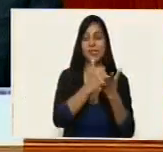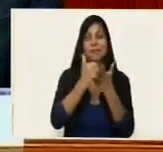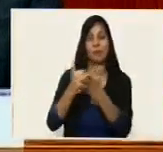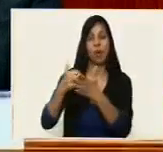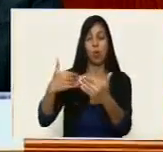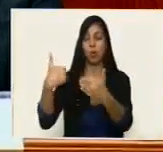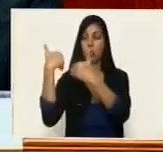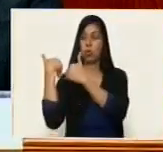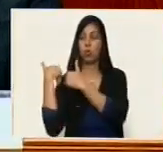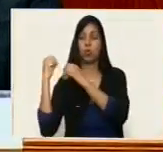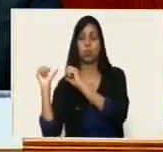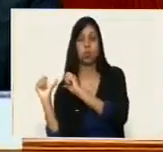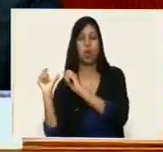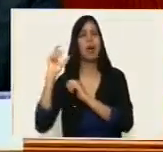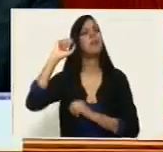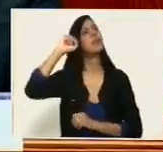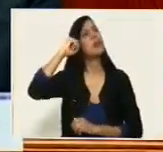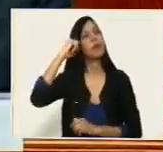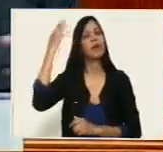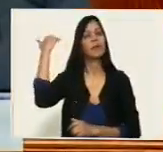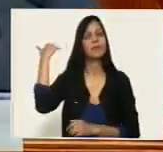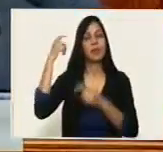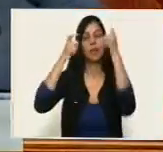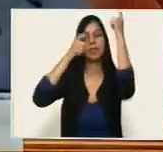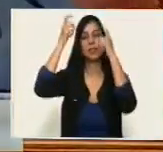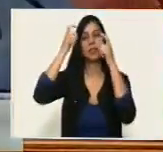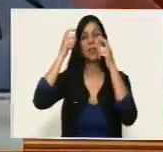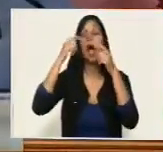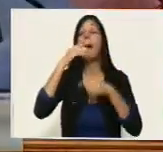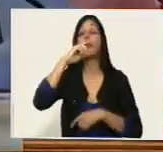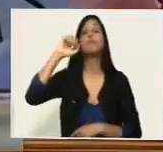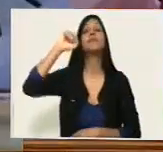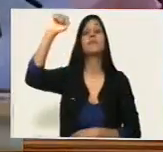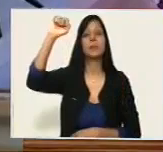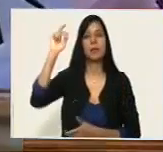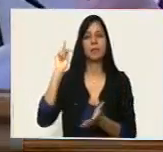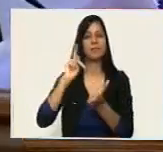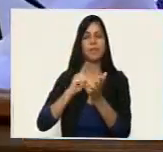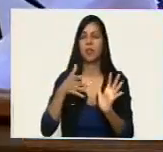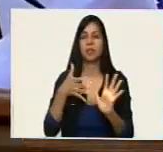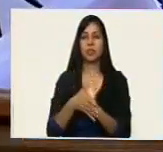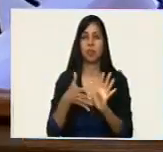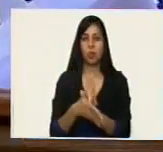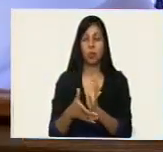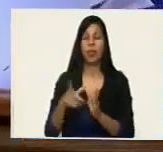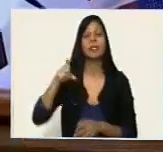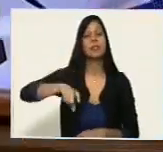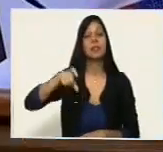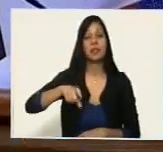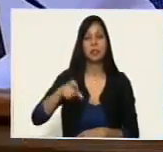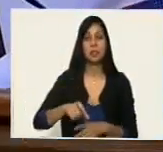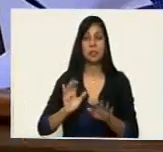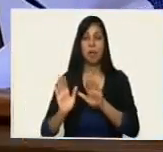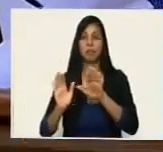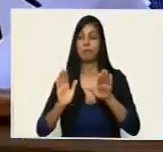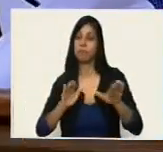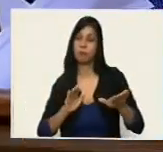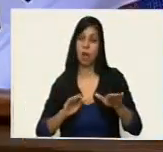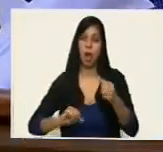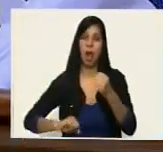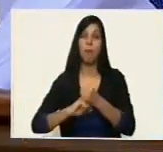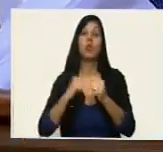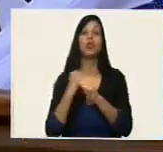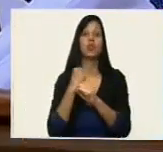nuestros hombros. Recordó el mensaje del presidente de la República, Nicolás Maduro Moros, en cuanto a la necesidad de ser acompañado en la